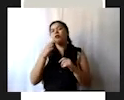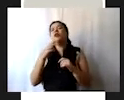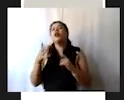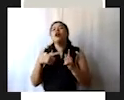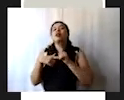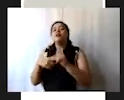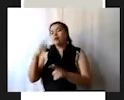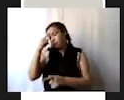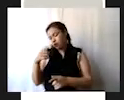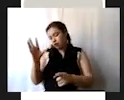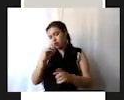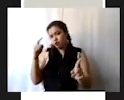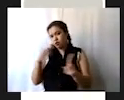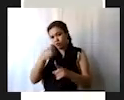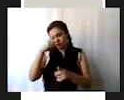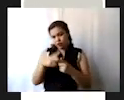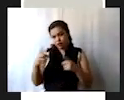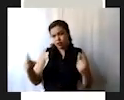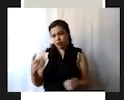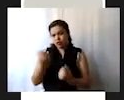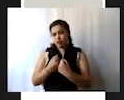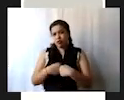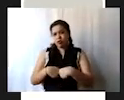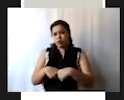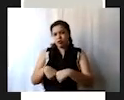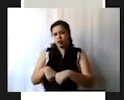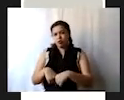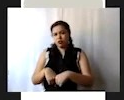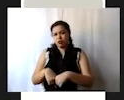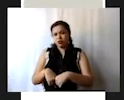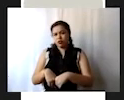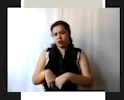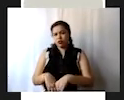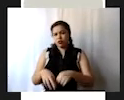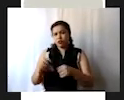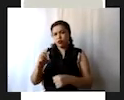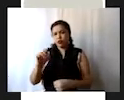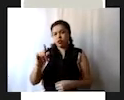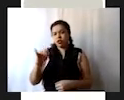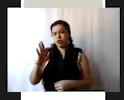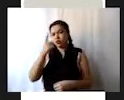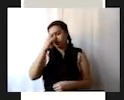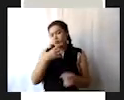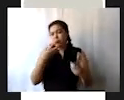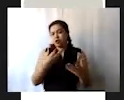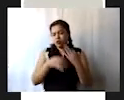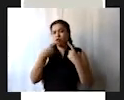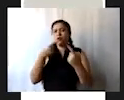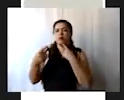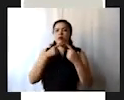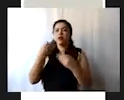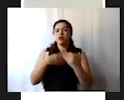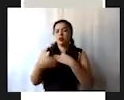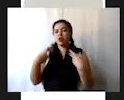de los objetivos de desarrollo sostenible. Finalmente, 4. Reforzar la colaboración con las distintas partes interesadas. Muchas gracias.